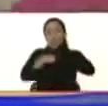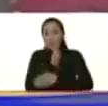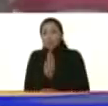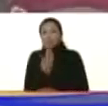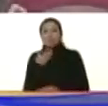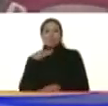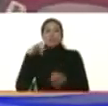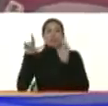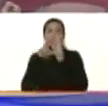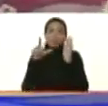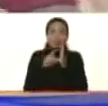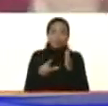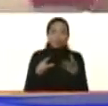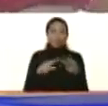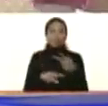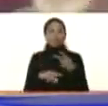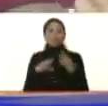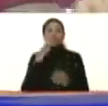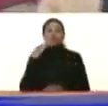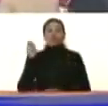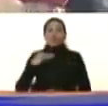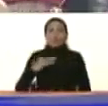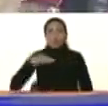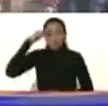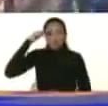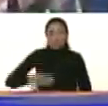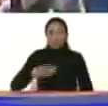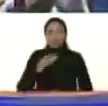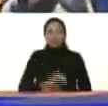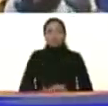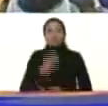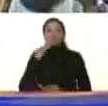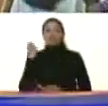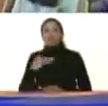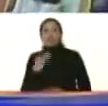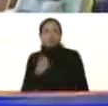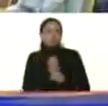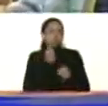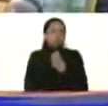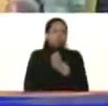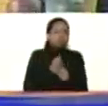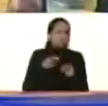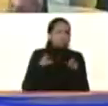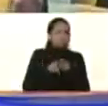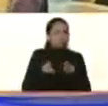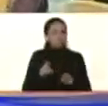universidades, de los liceos, a la juventud militar, a la juventud obrera.